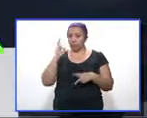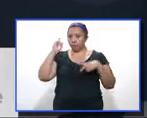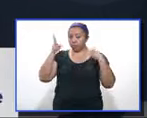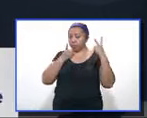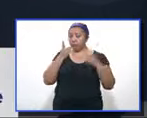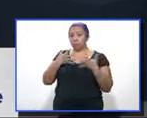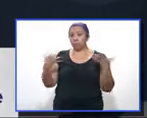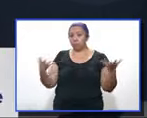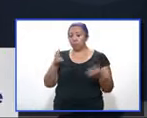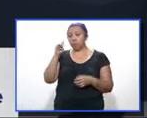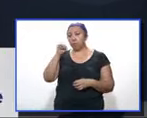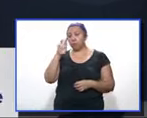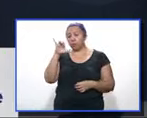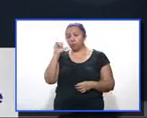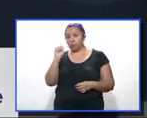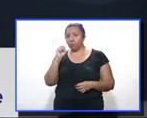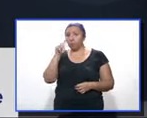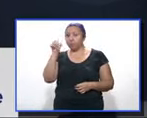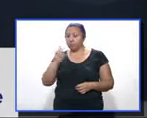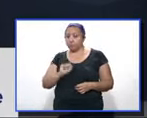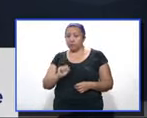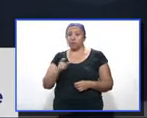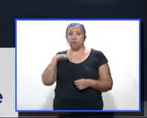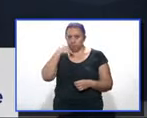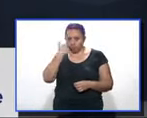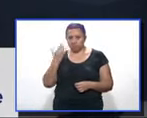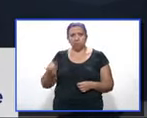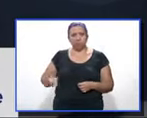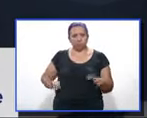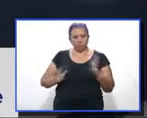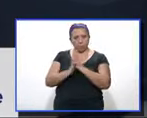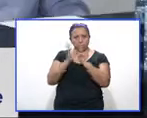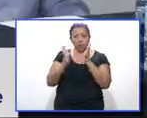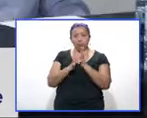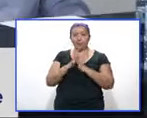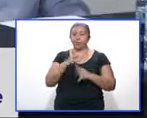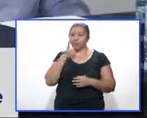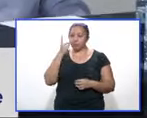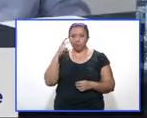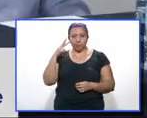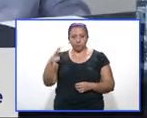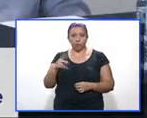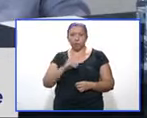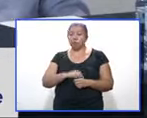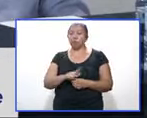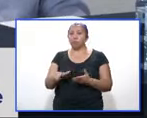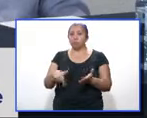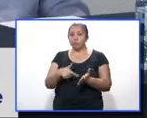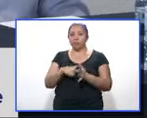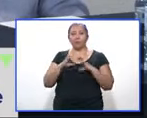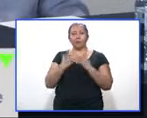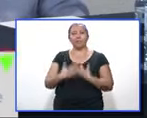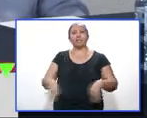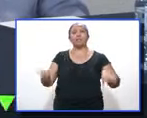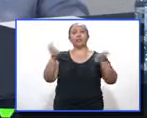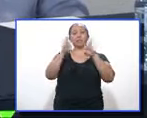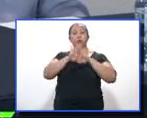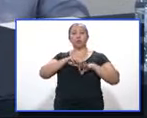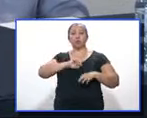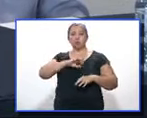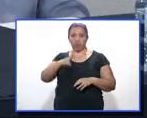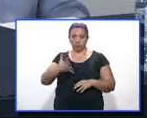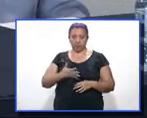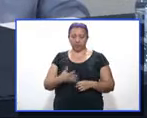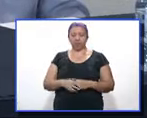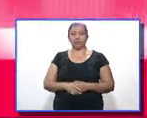comité organizador, Mauricio López Cantón, dijo que quienes estén interesados en participar como expositores pueden separar su espacio en el evento más importante de sustentabilidad